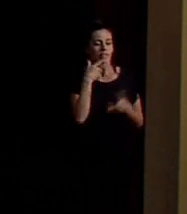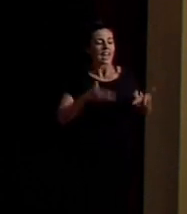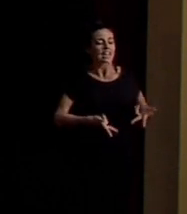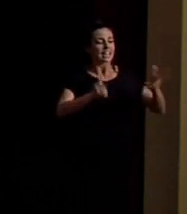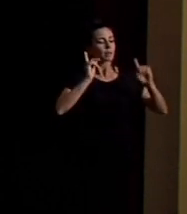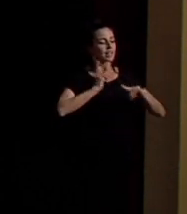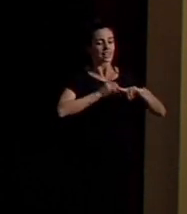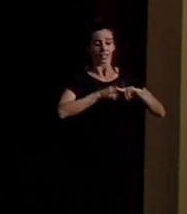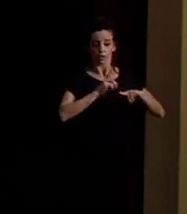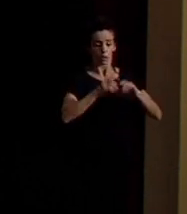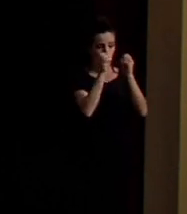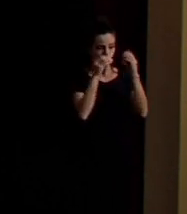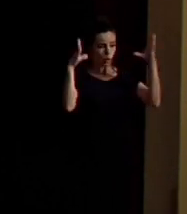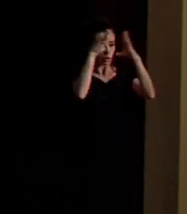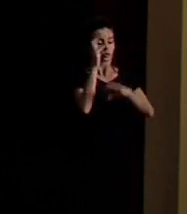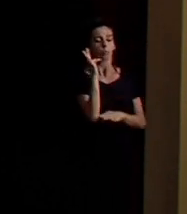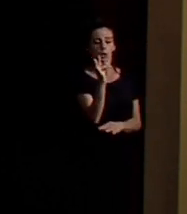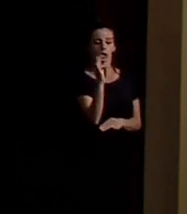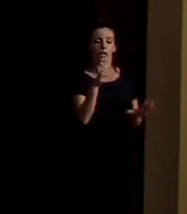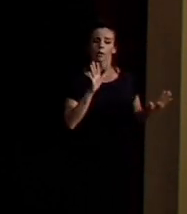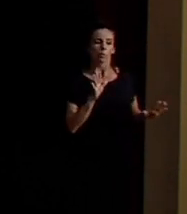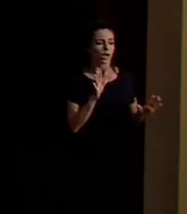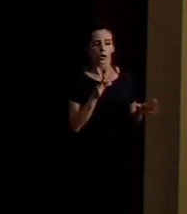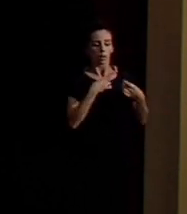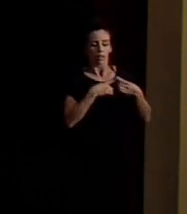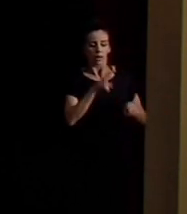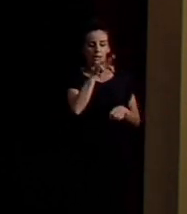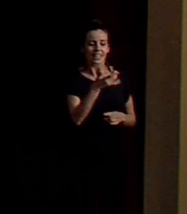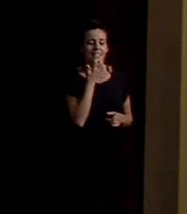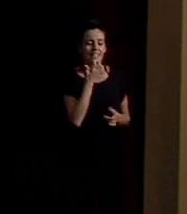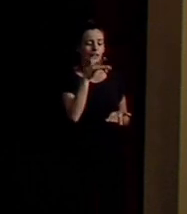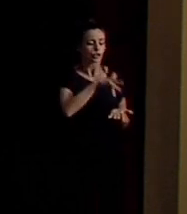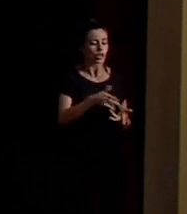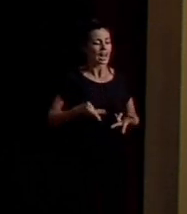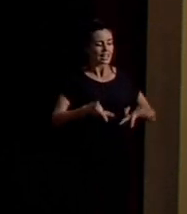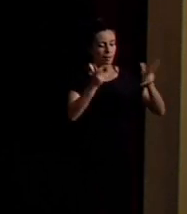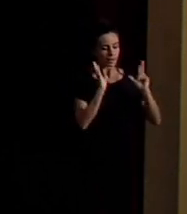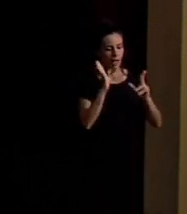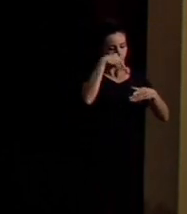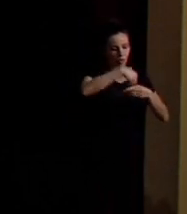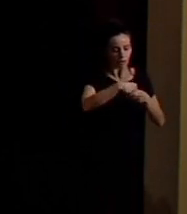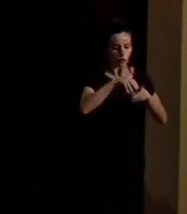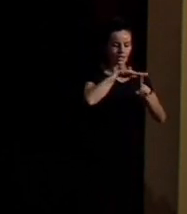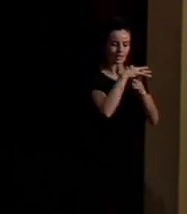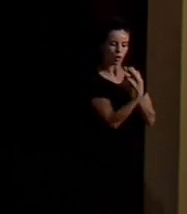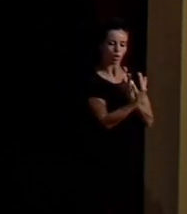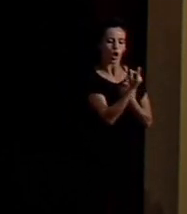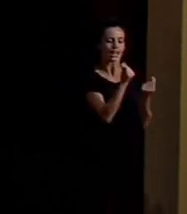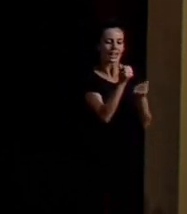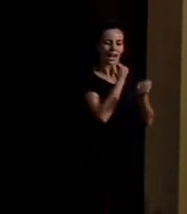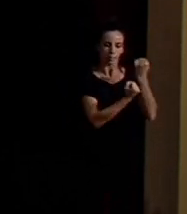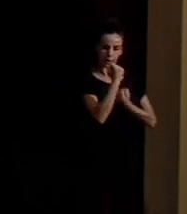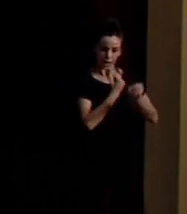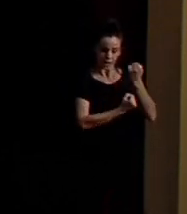concepto indiscutiblemente positivo, pero no ocurre lo mismo si esa libertad se produce en un marco capitalista y dirigido por la